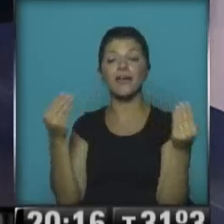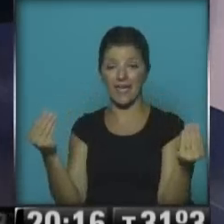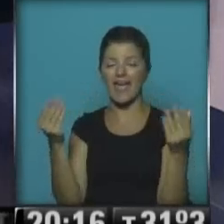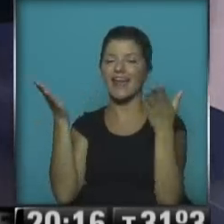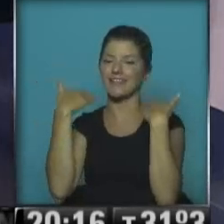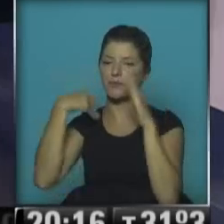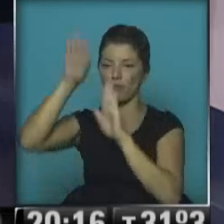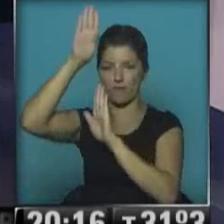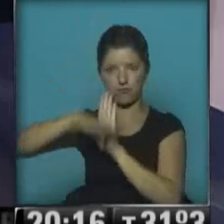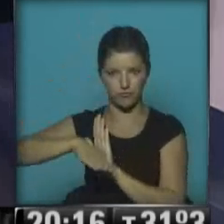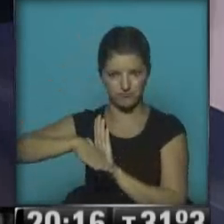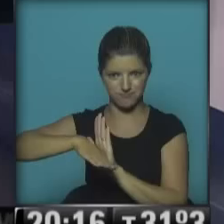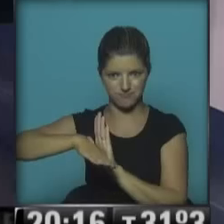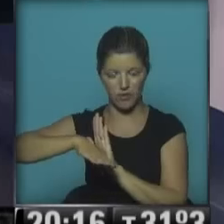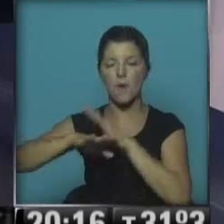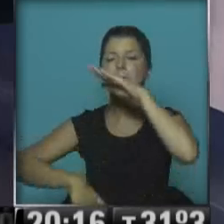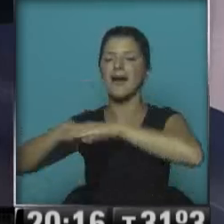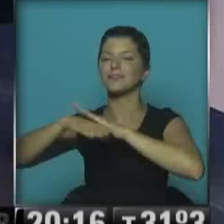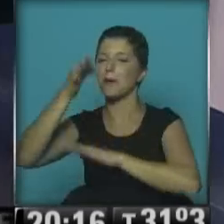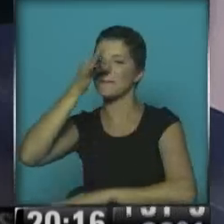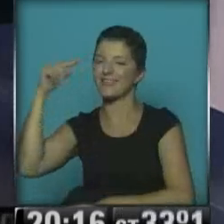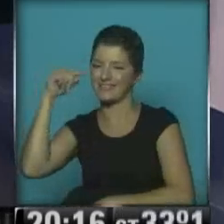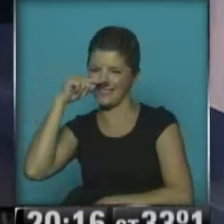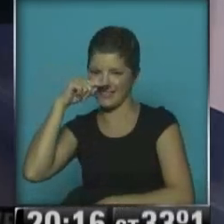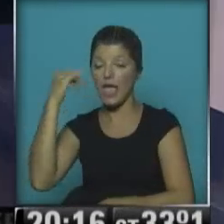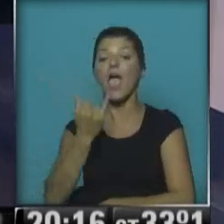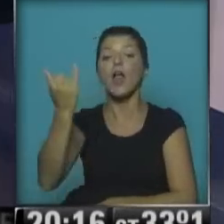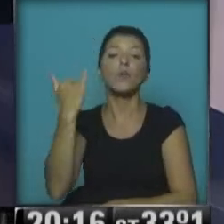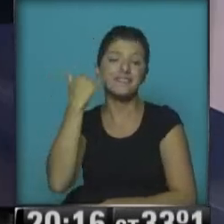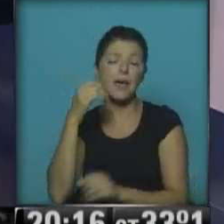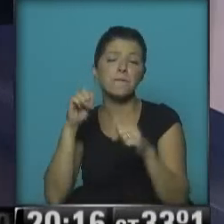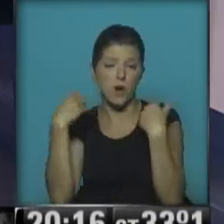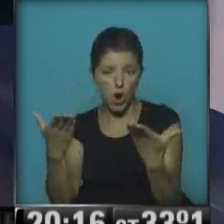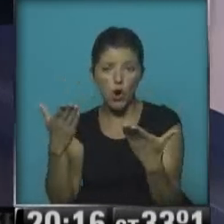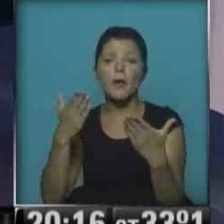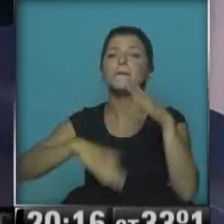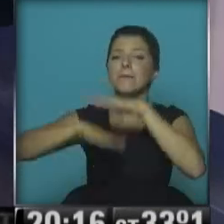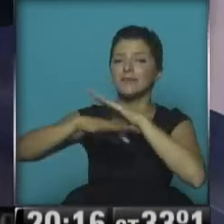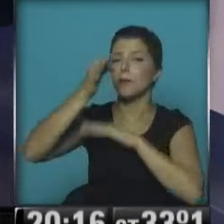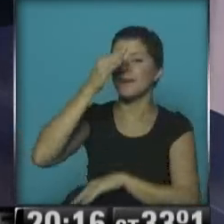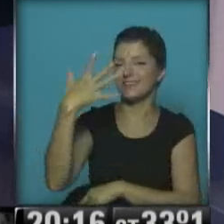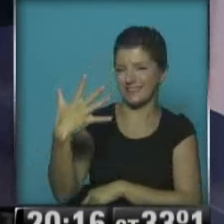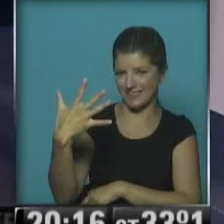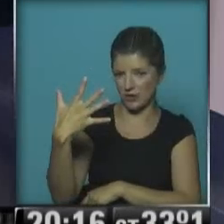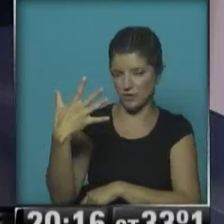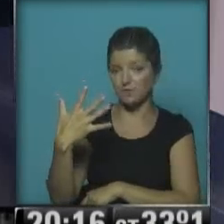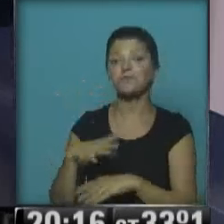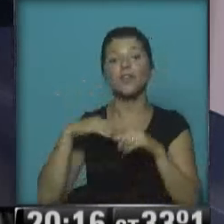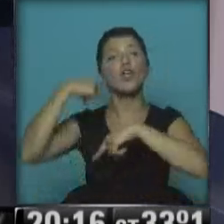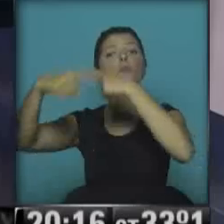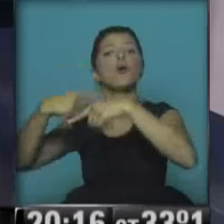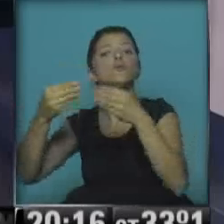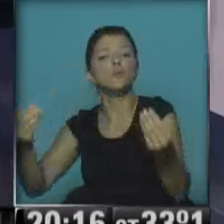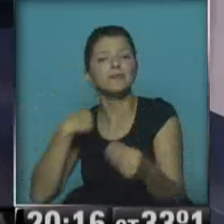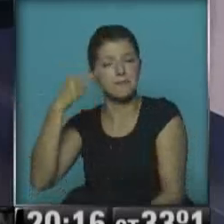descenderá bruscamente la temperatura con máximas de 27 grados. El jueves ya mejora el tiempo, 25 grados la temperatura máxima. ¿Y cómo sigue el tiempo